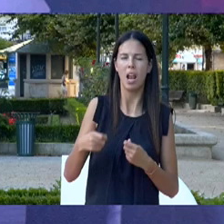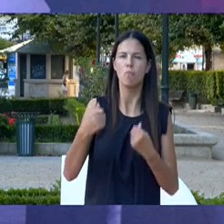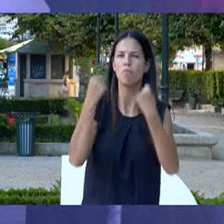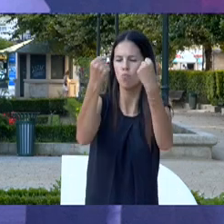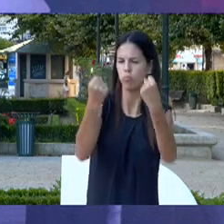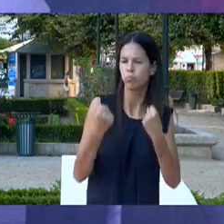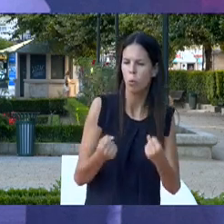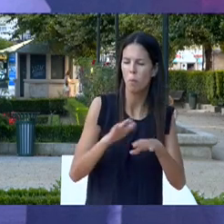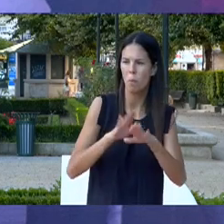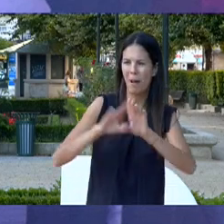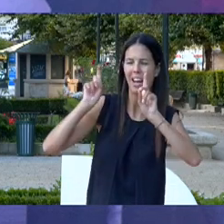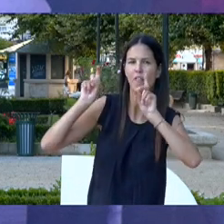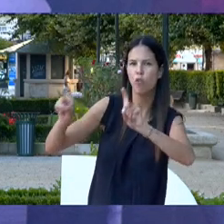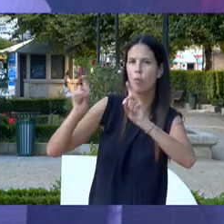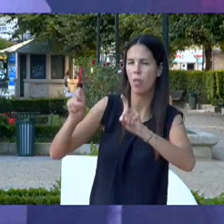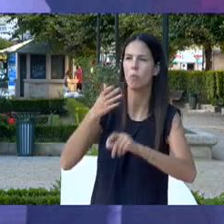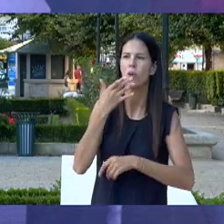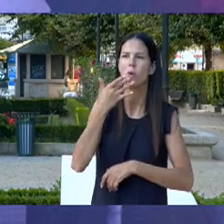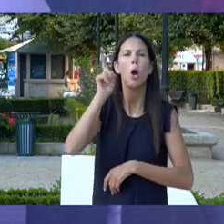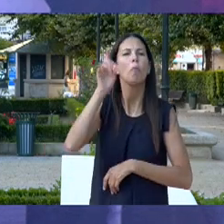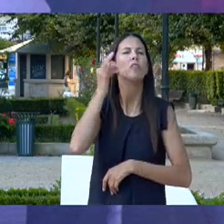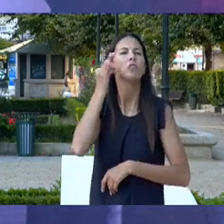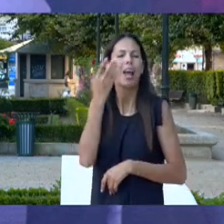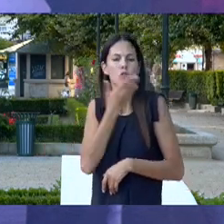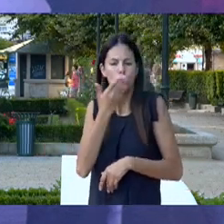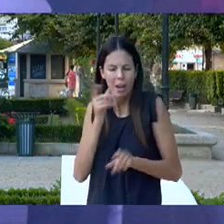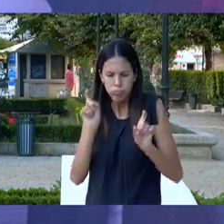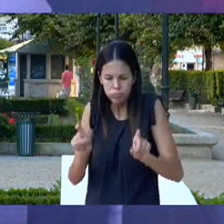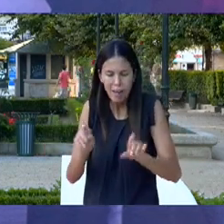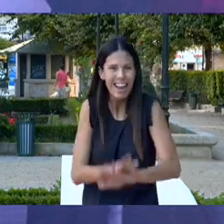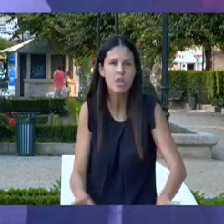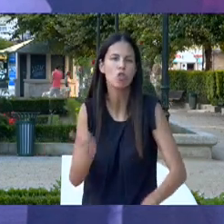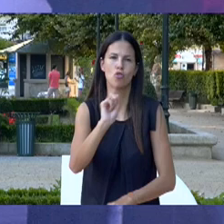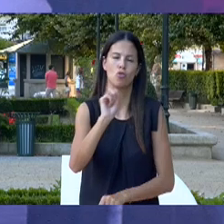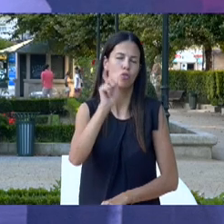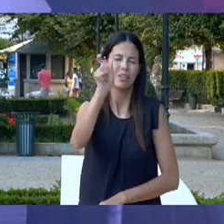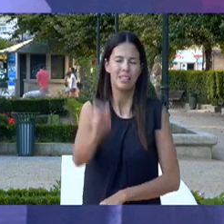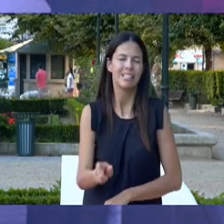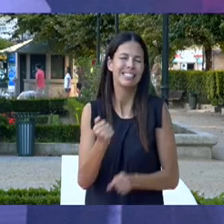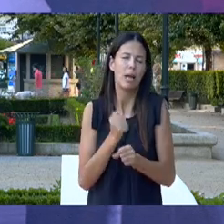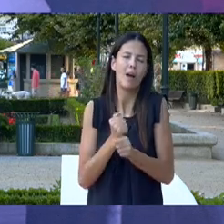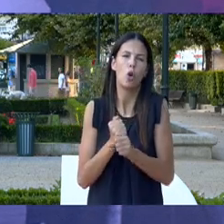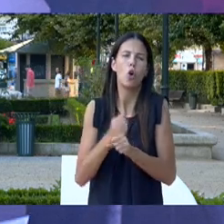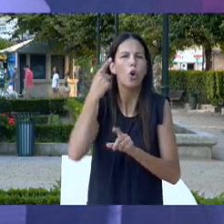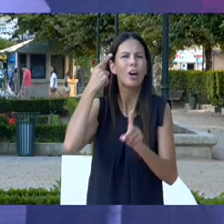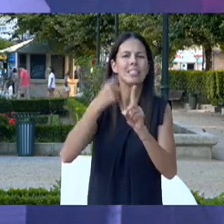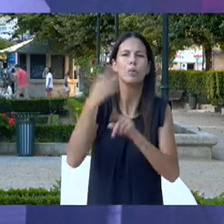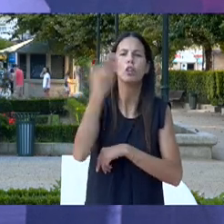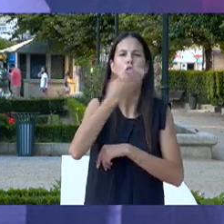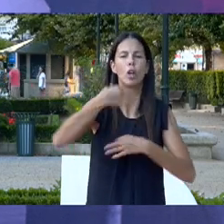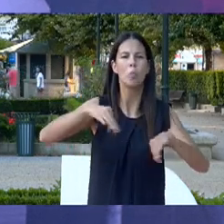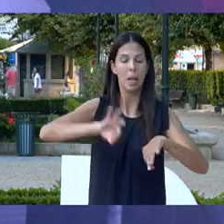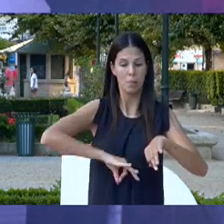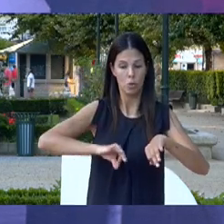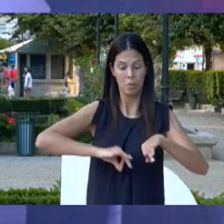unha mestra de escola, que sería xa estupendo, sino que é unha persoa que se vai a dedicar na Escola Normal de Pontevedra